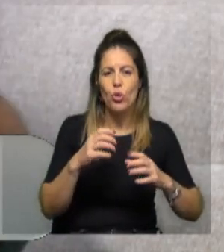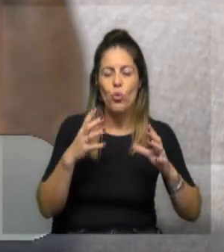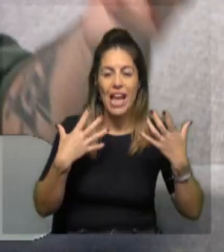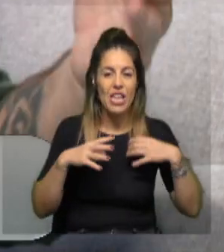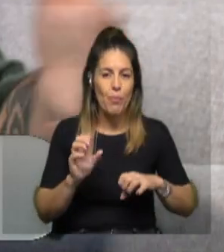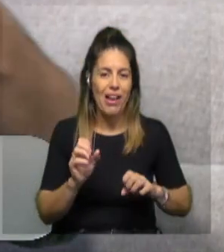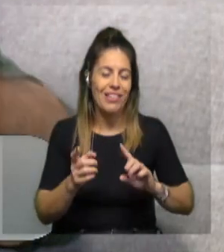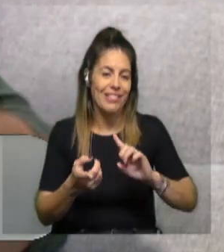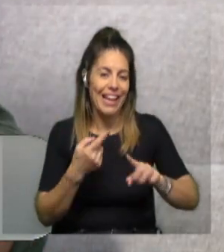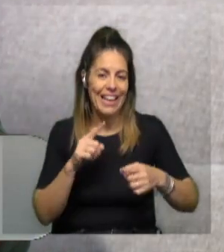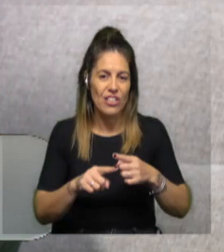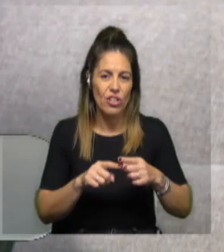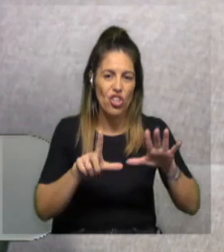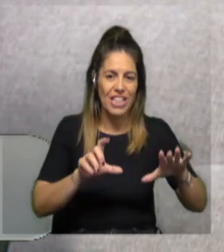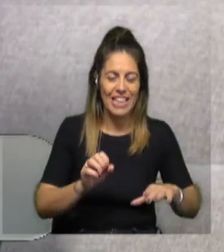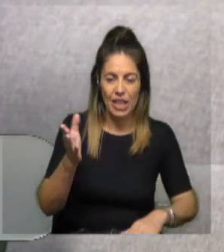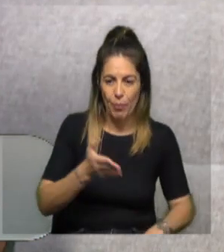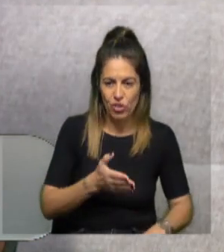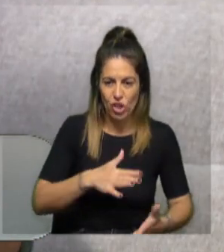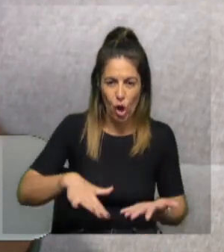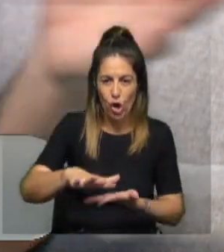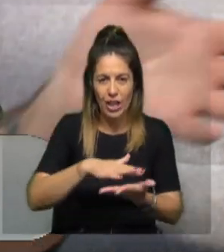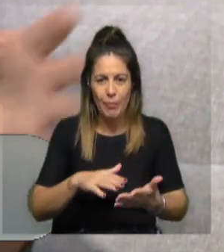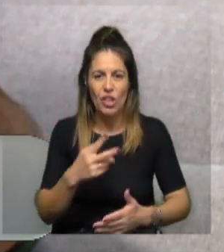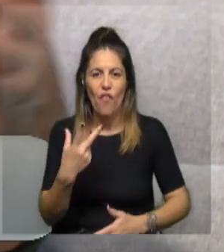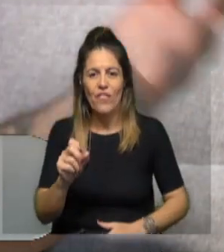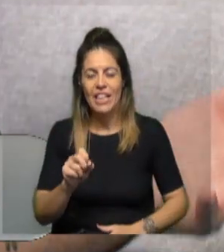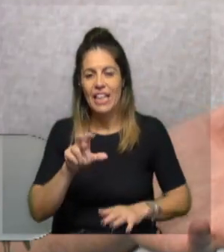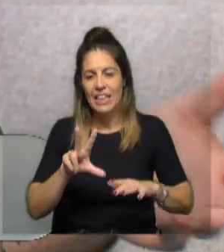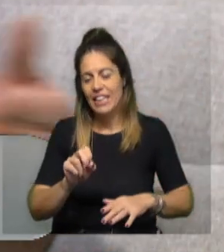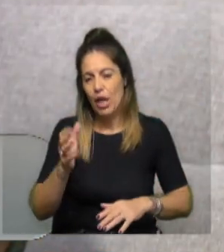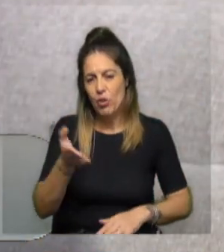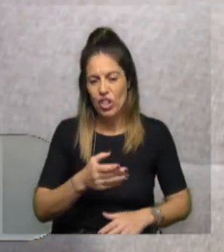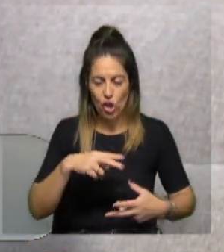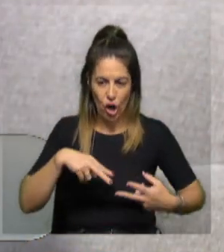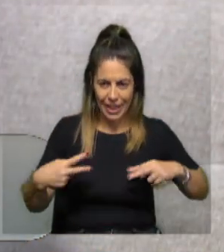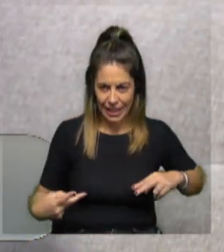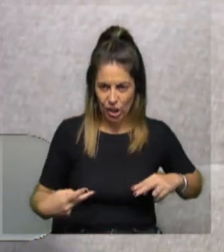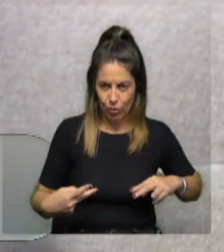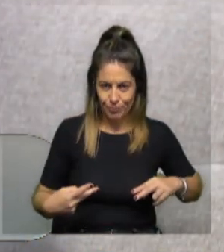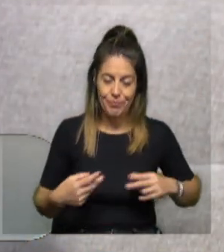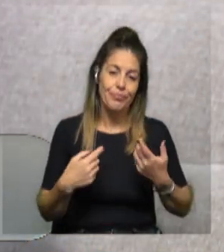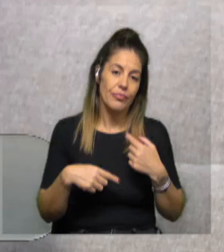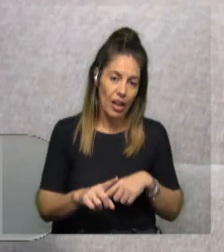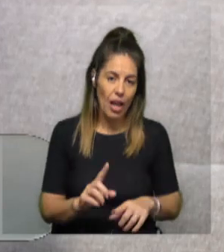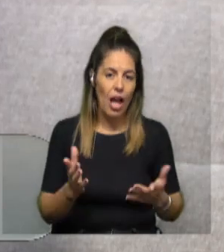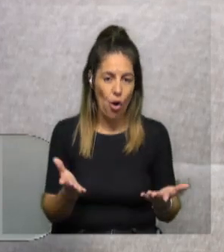que ver con el ambiente más y hay un 30 o un 20% y 80% genético, ¿de acuerdo? Ahora,